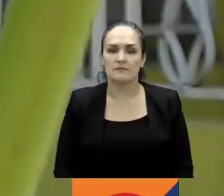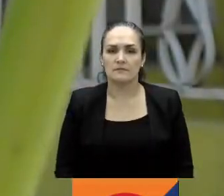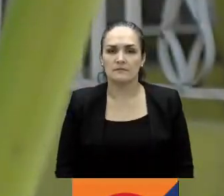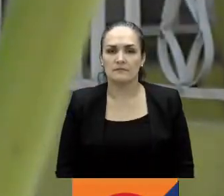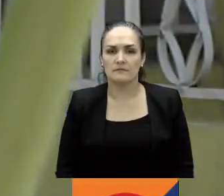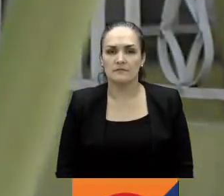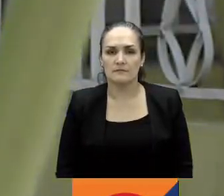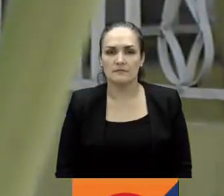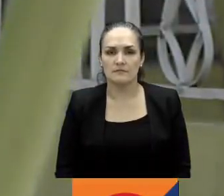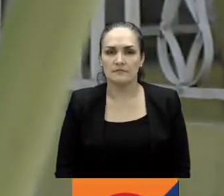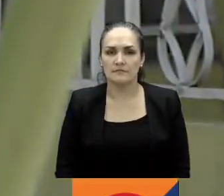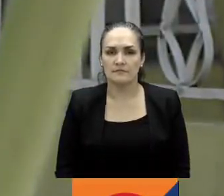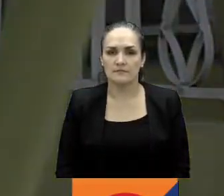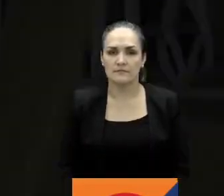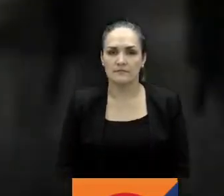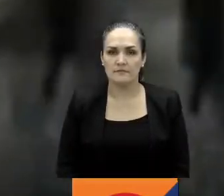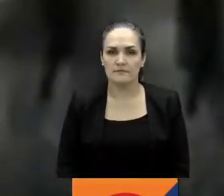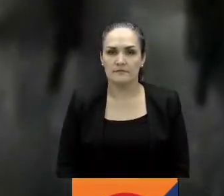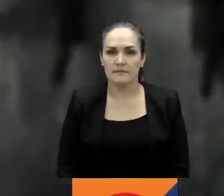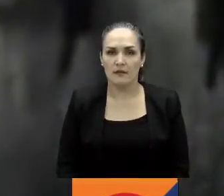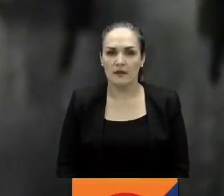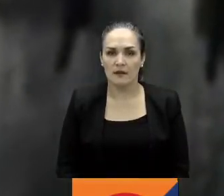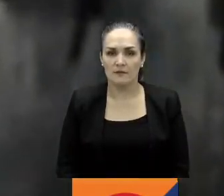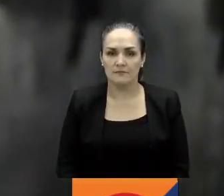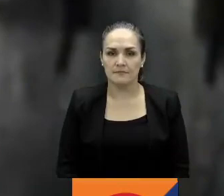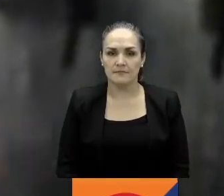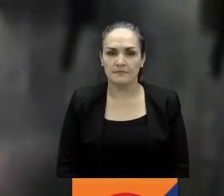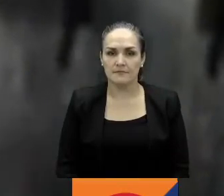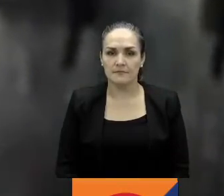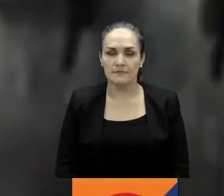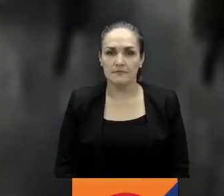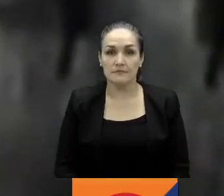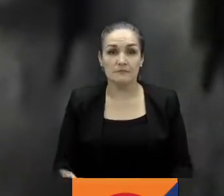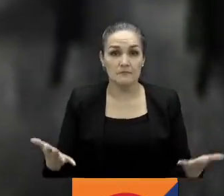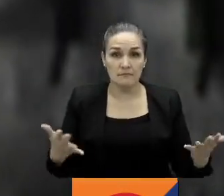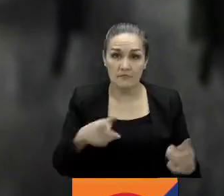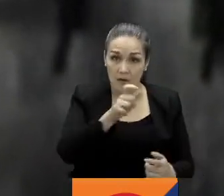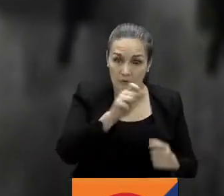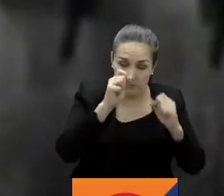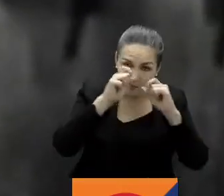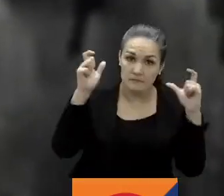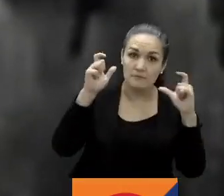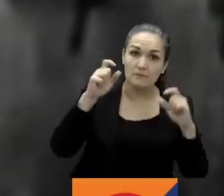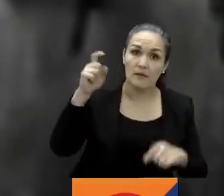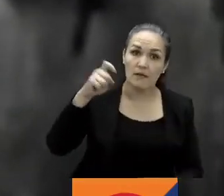Necesitamos que la gente despierte.